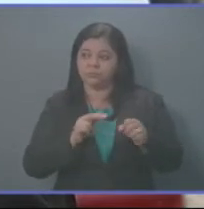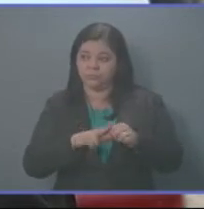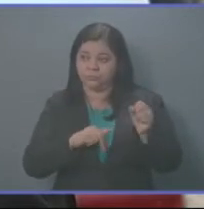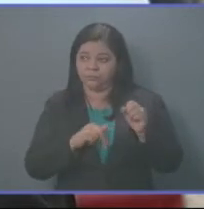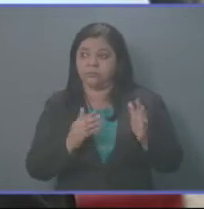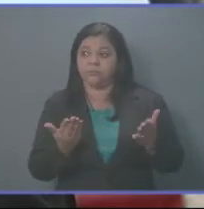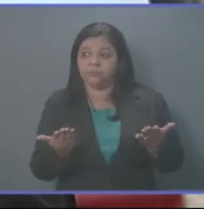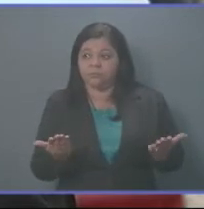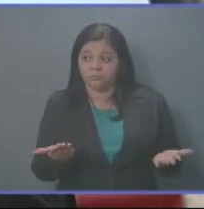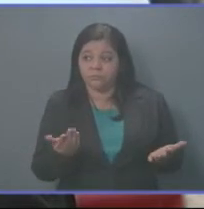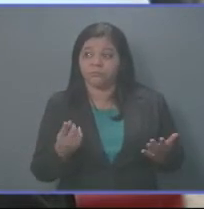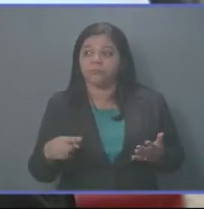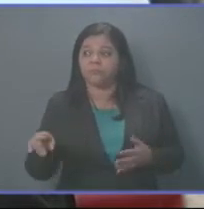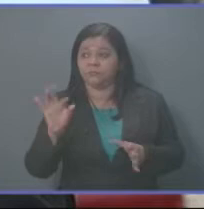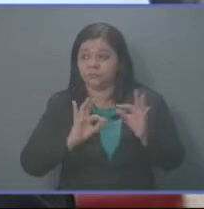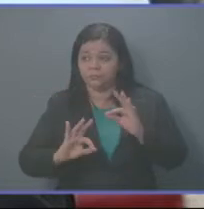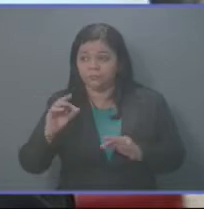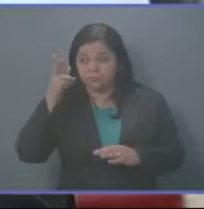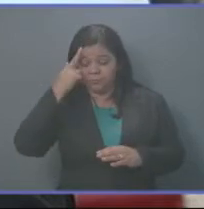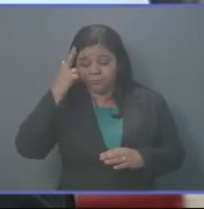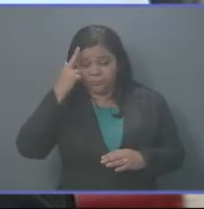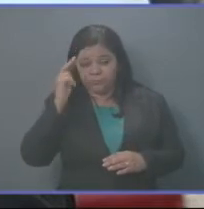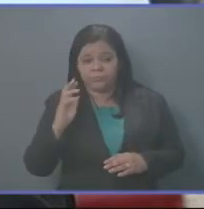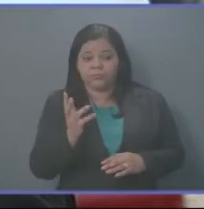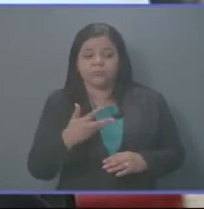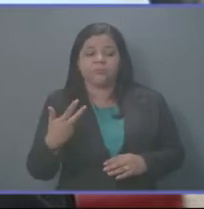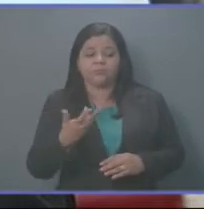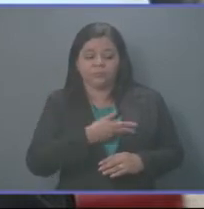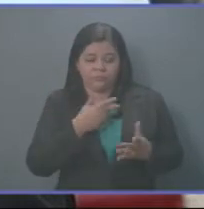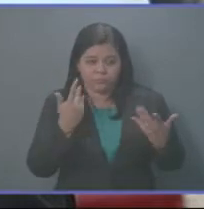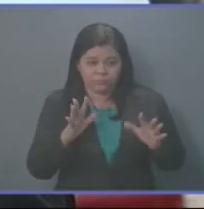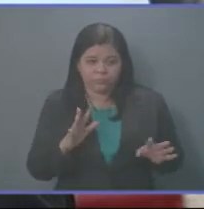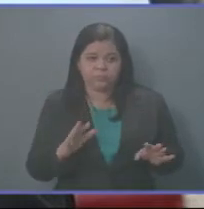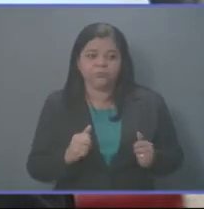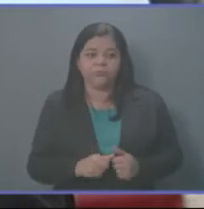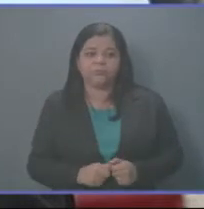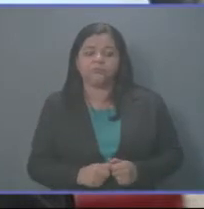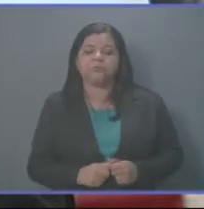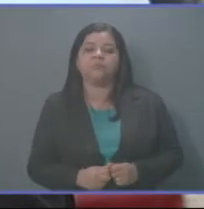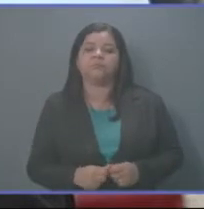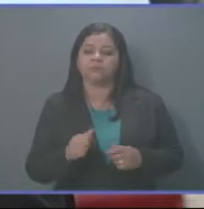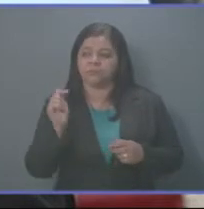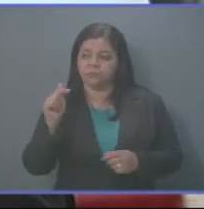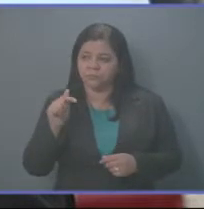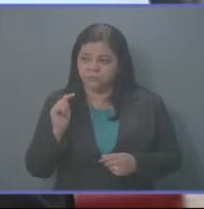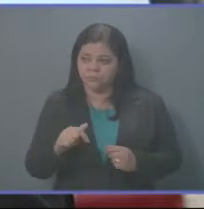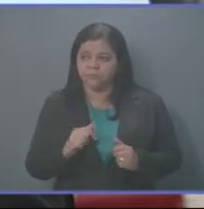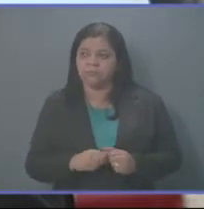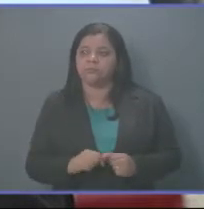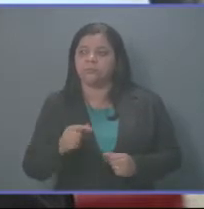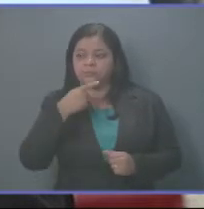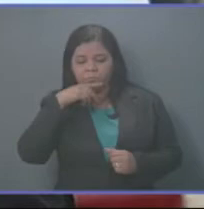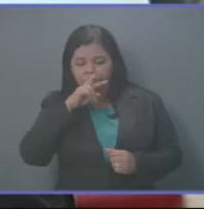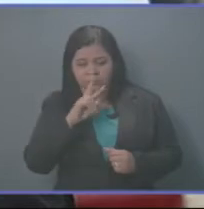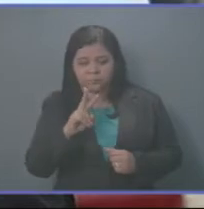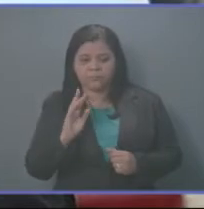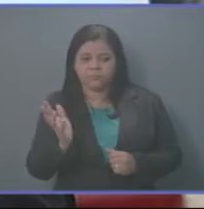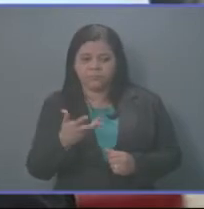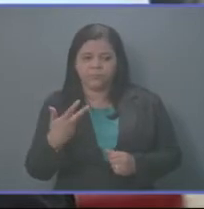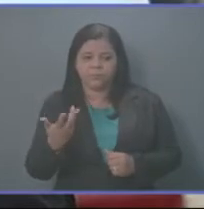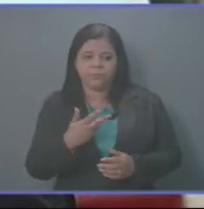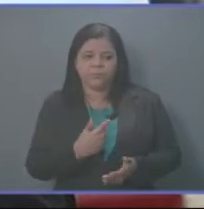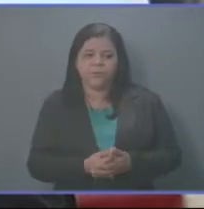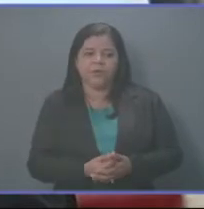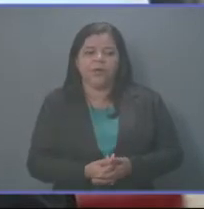que también ellos tienen argumentos y que nosotros tomamos en cuenta. Por lo tanto, el grupo parlamentario del FMLN también